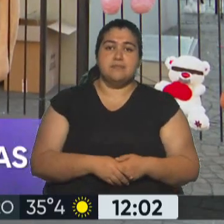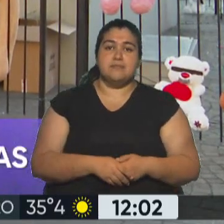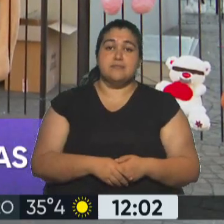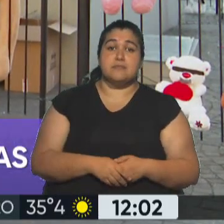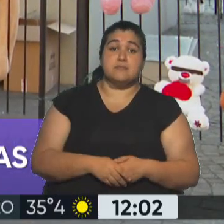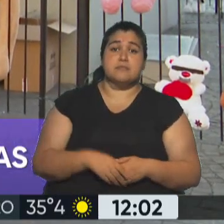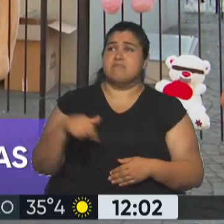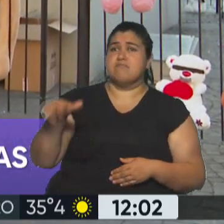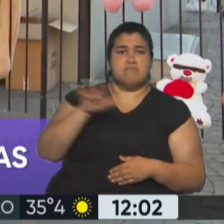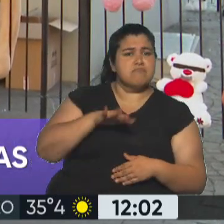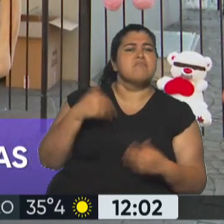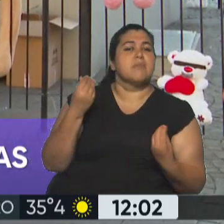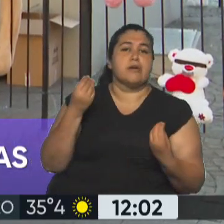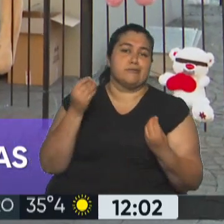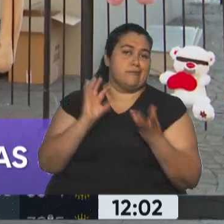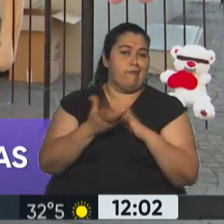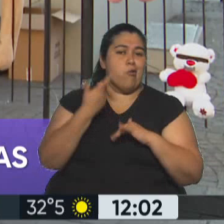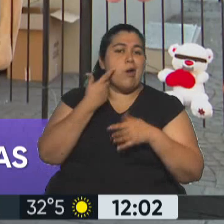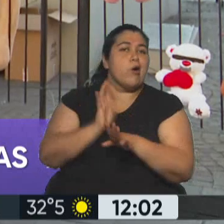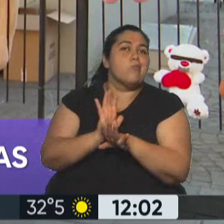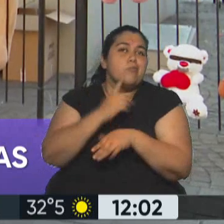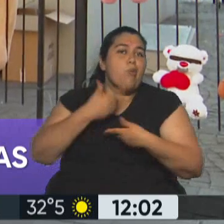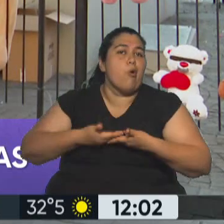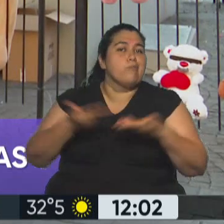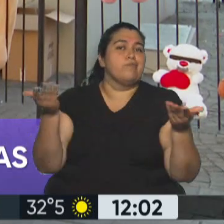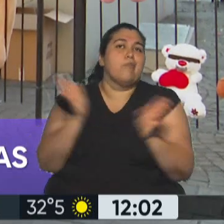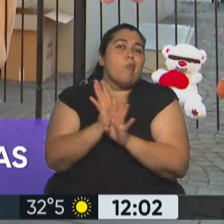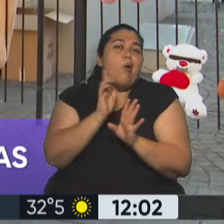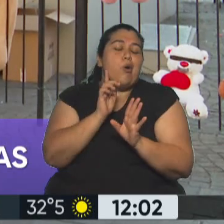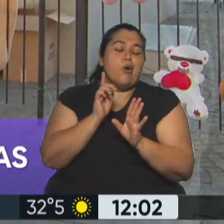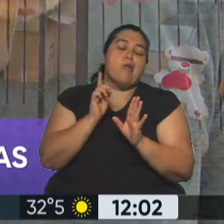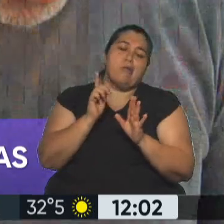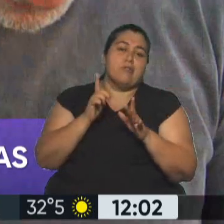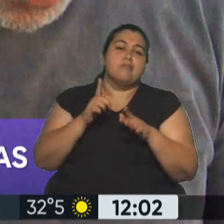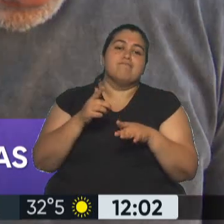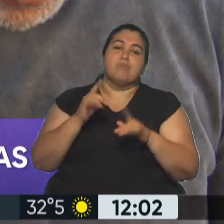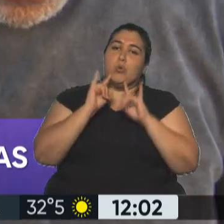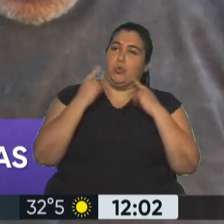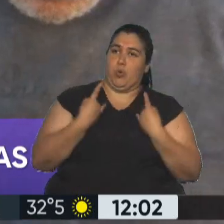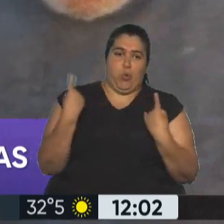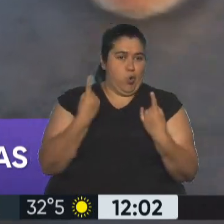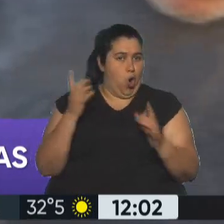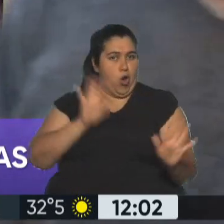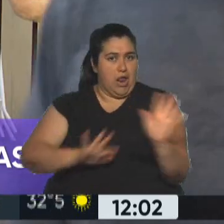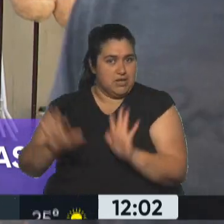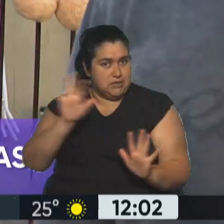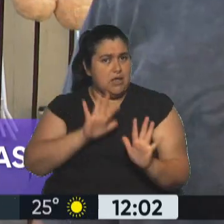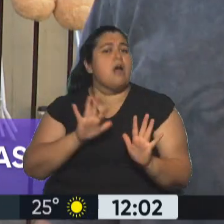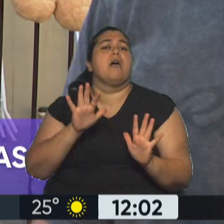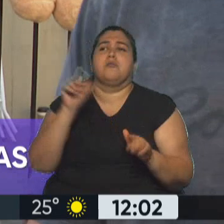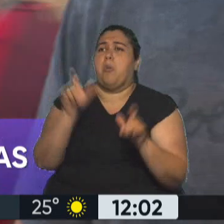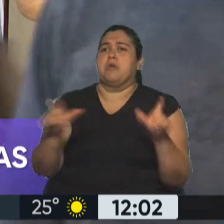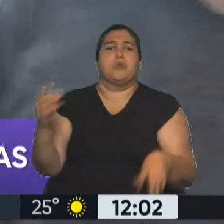esto es una una intervención que estamos haciendo del el obelisco es una es una acción autogestiva que estamos haciendo con gente